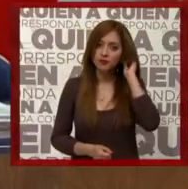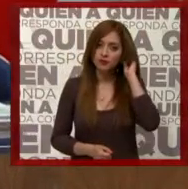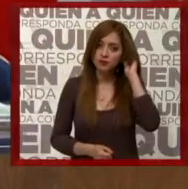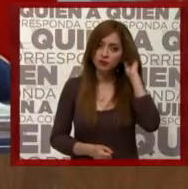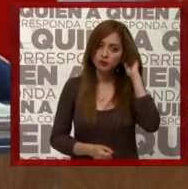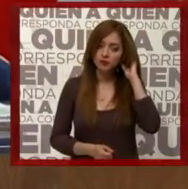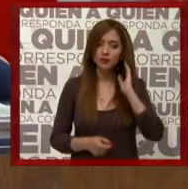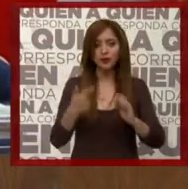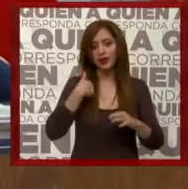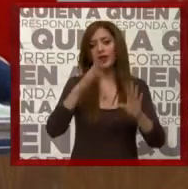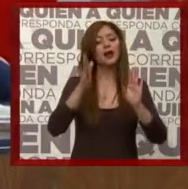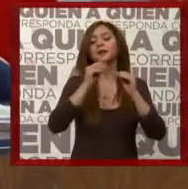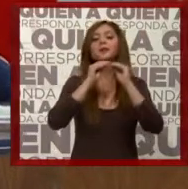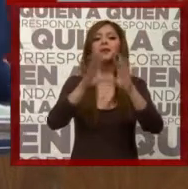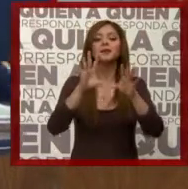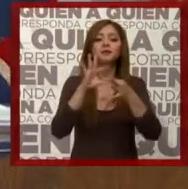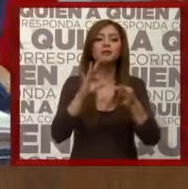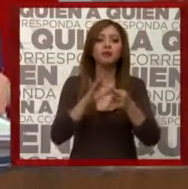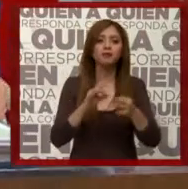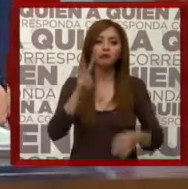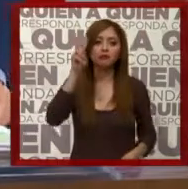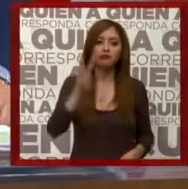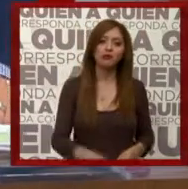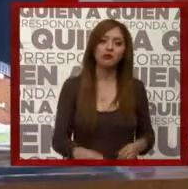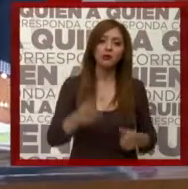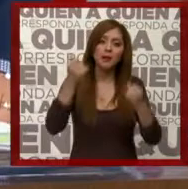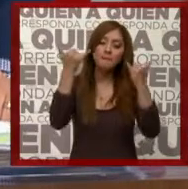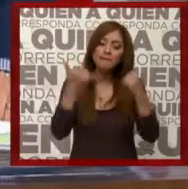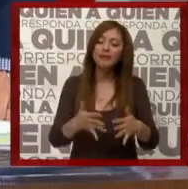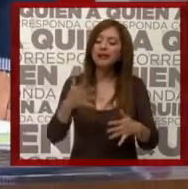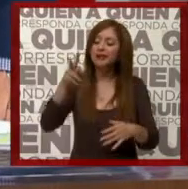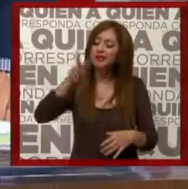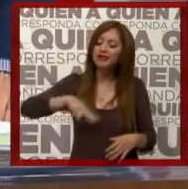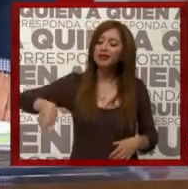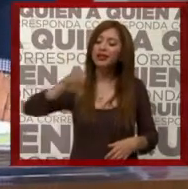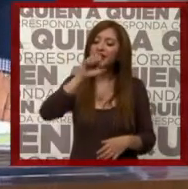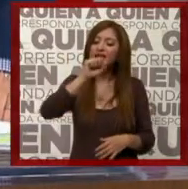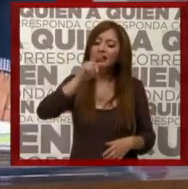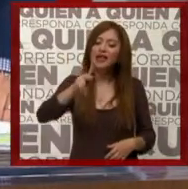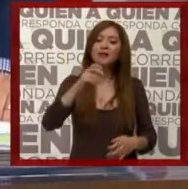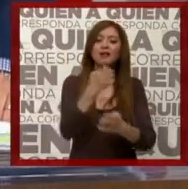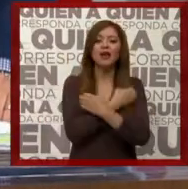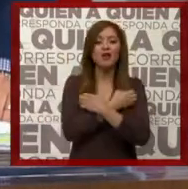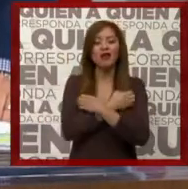Ahí está. Qué trabajo más grande para la SEP poner toda la educación ahí.